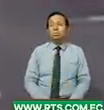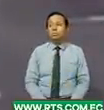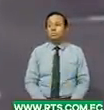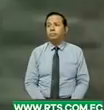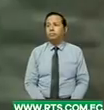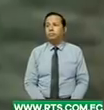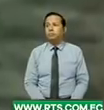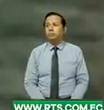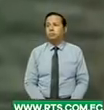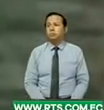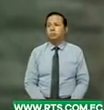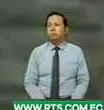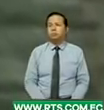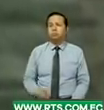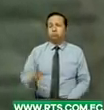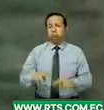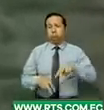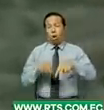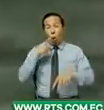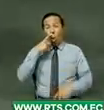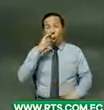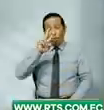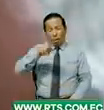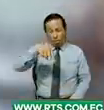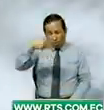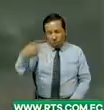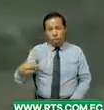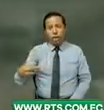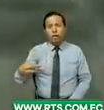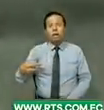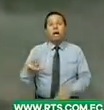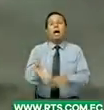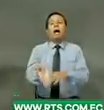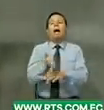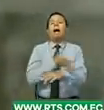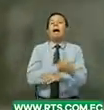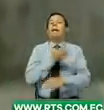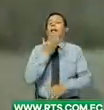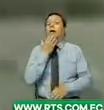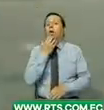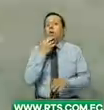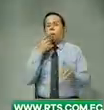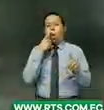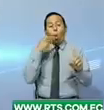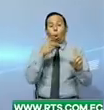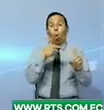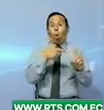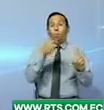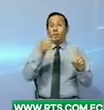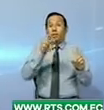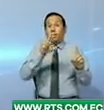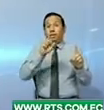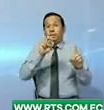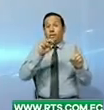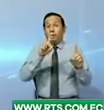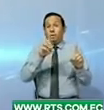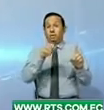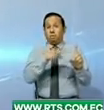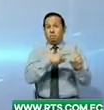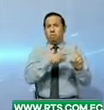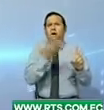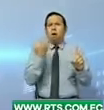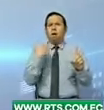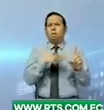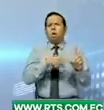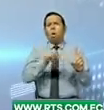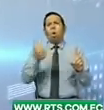Él quedó tendido en la vereda. Todo esto ocurrió luego de que Gerardo G. le causara un corte de 20 centímetros en la